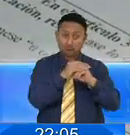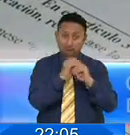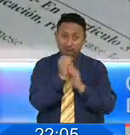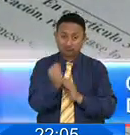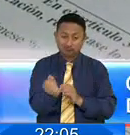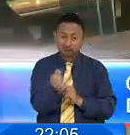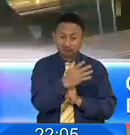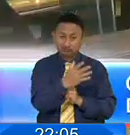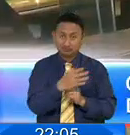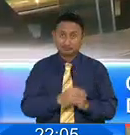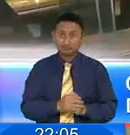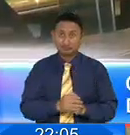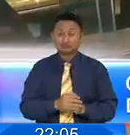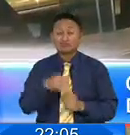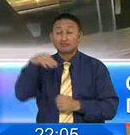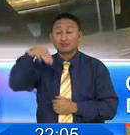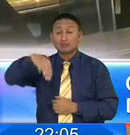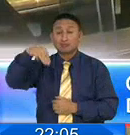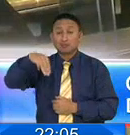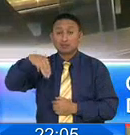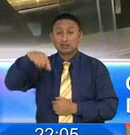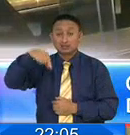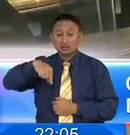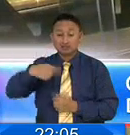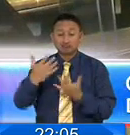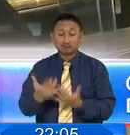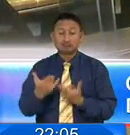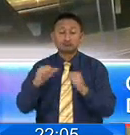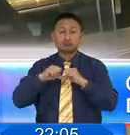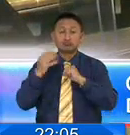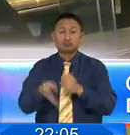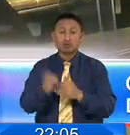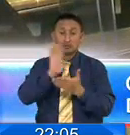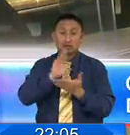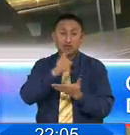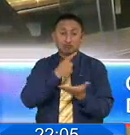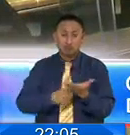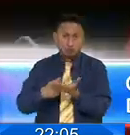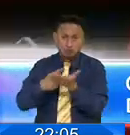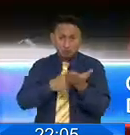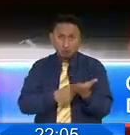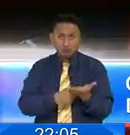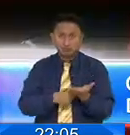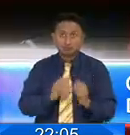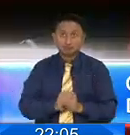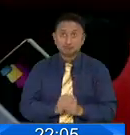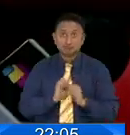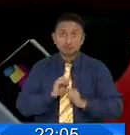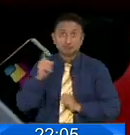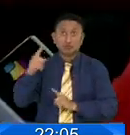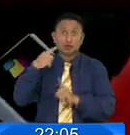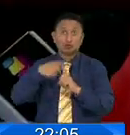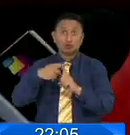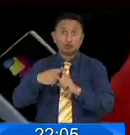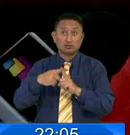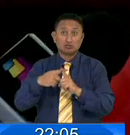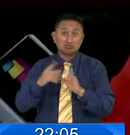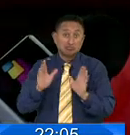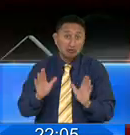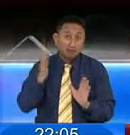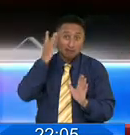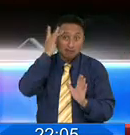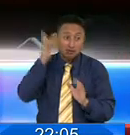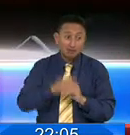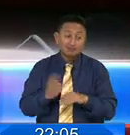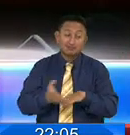comunicación, que desde este martes aguarda en Asamblea Nacional para su tratamiento. Creo que eso es positivo, porque muchos